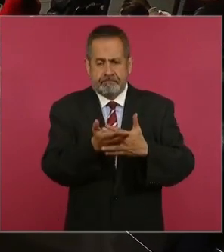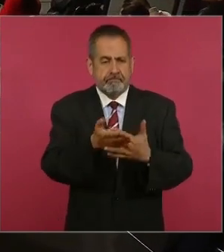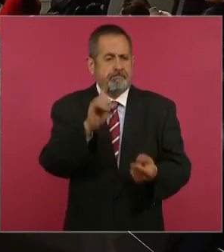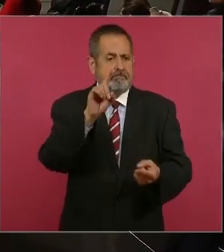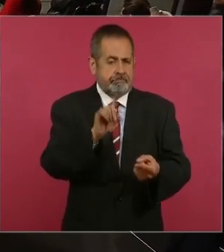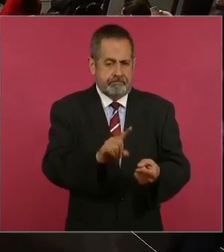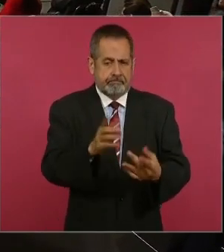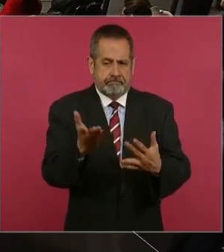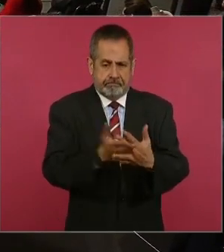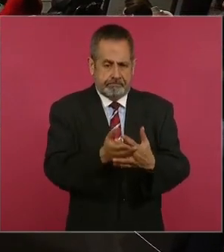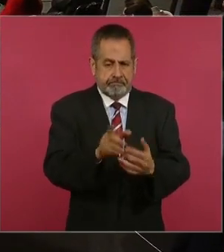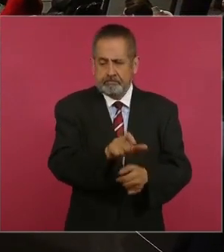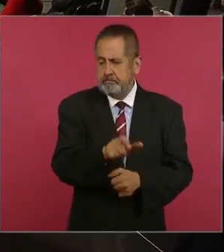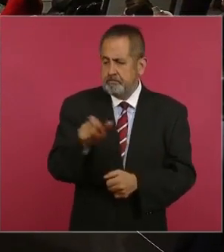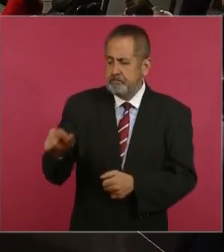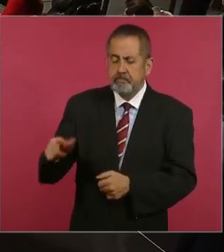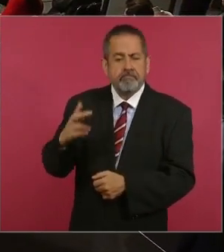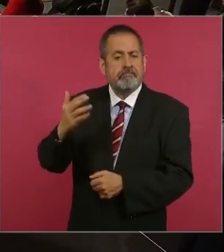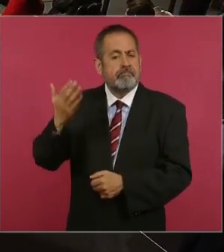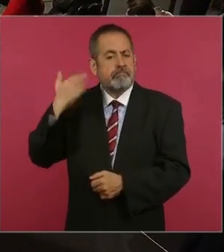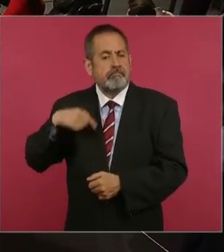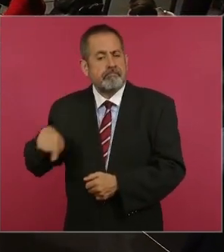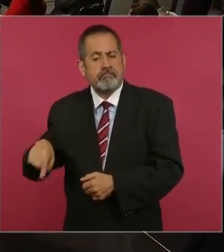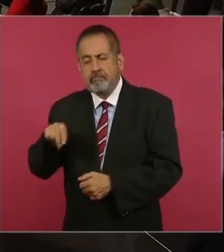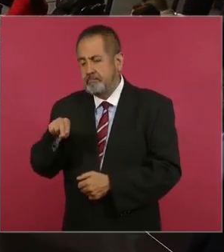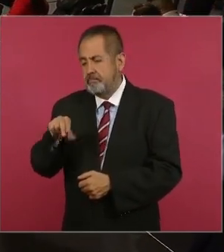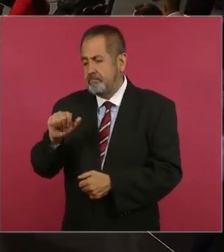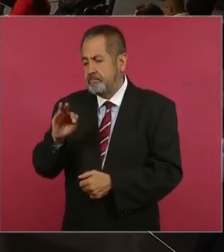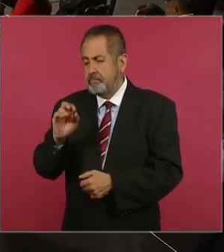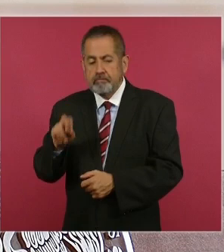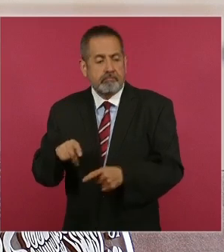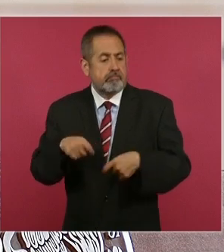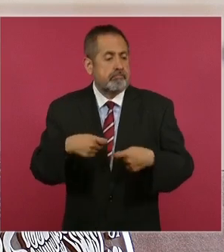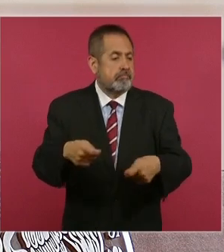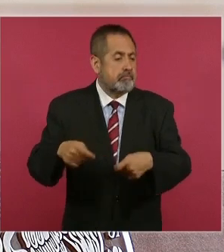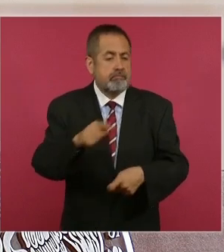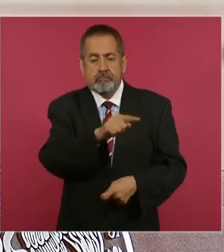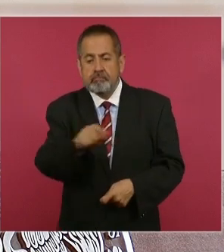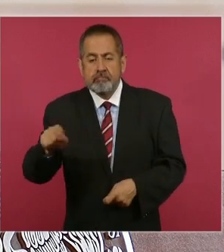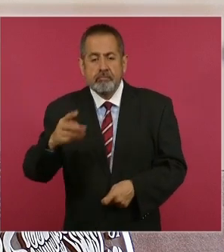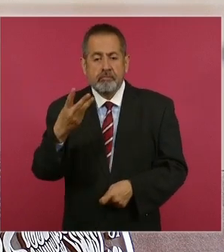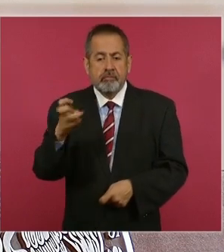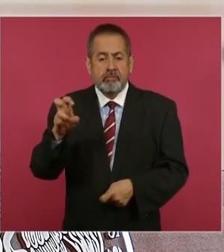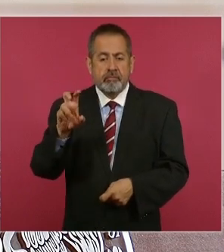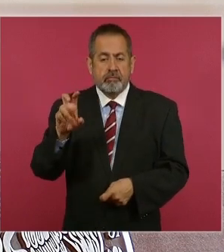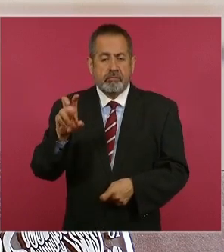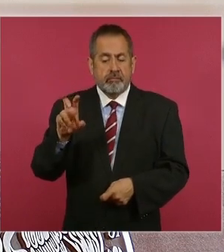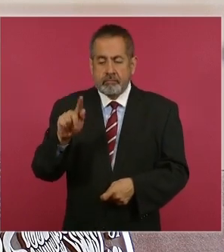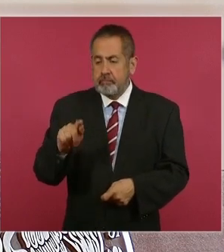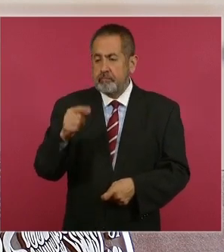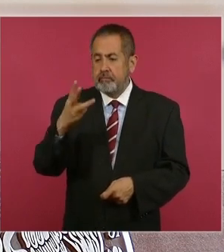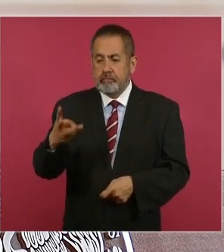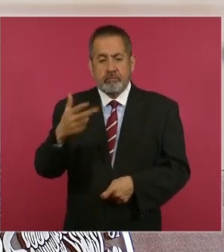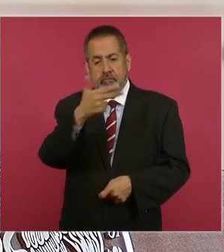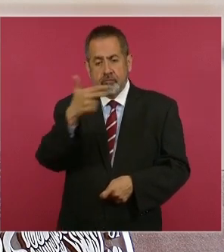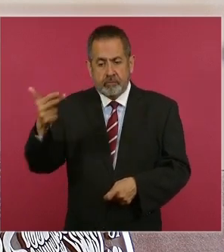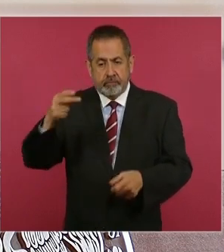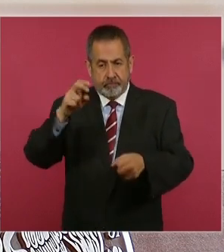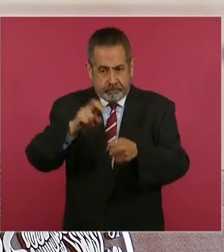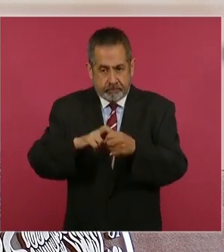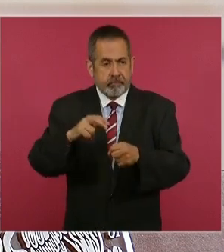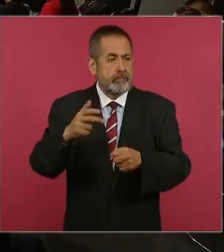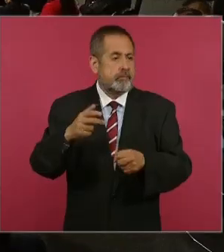otorgados por la banca comercial a 373 hoteles de